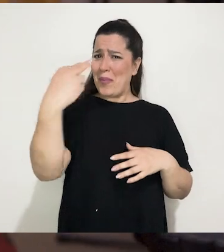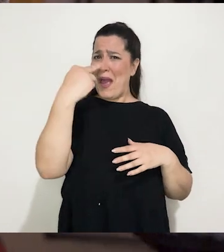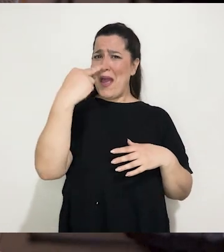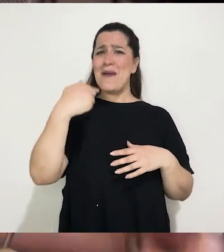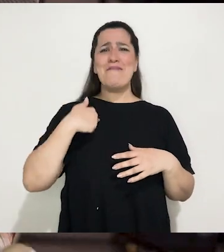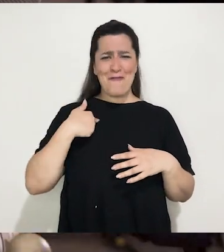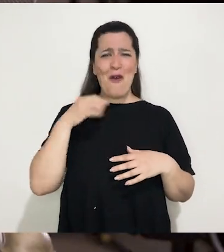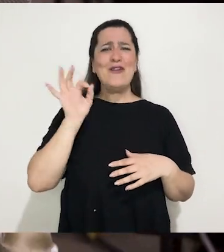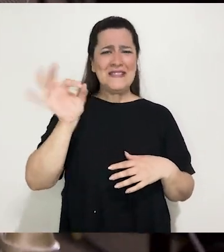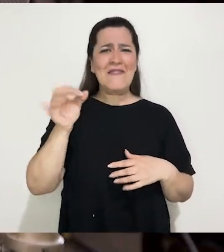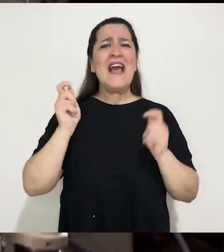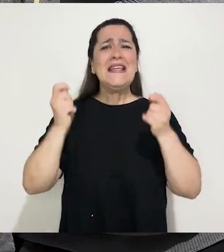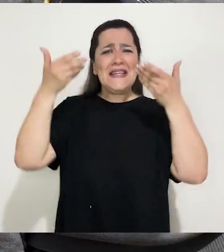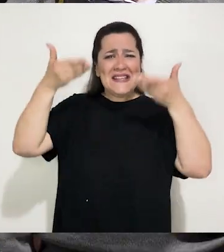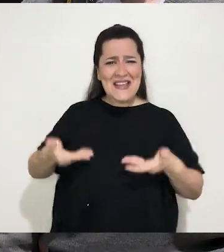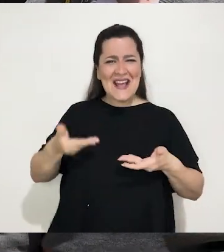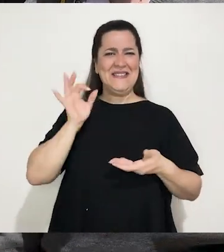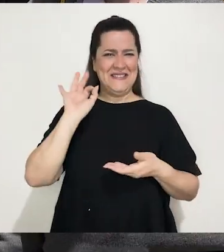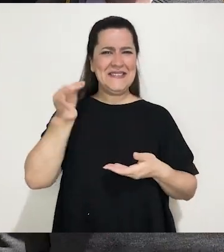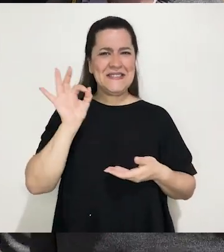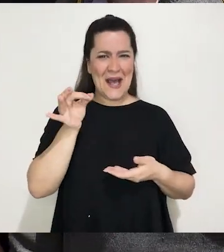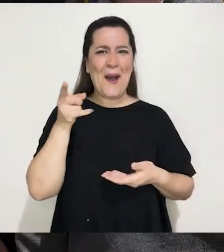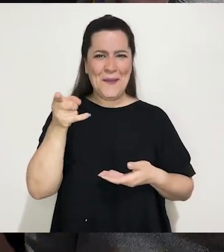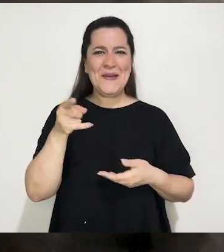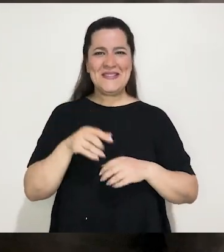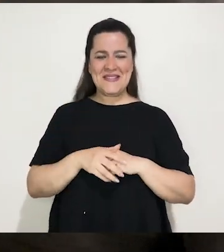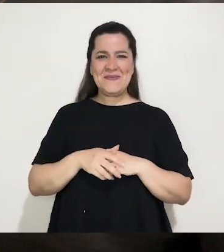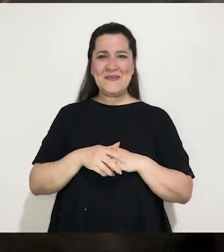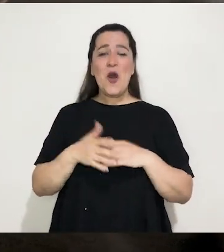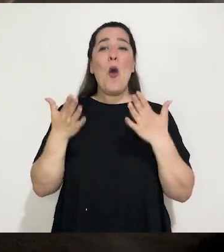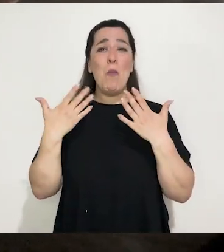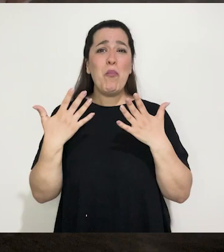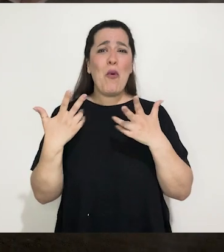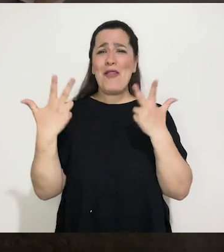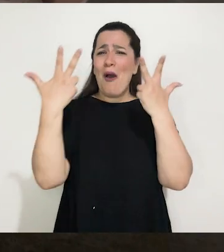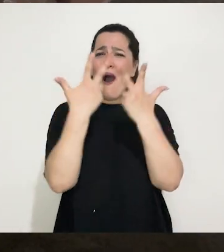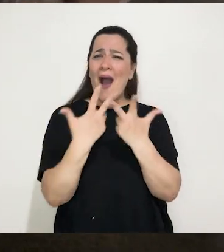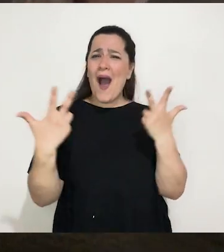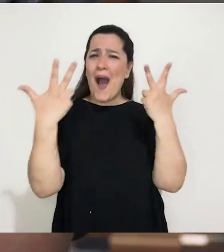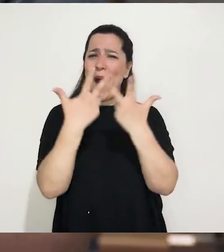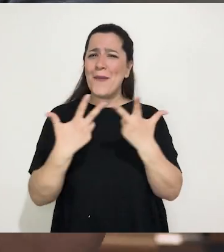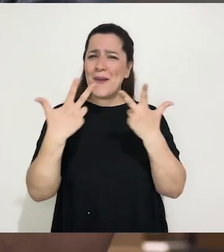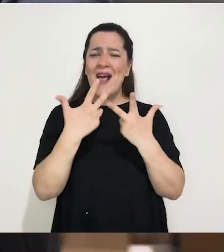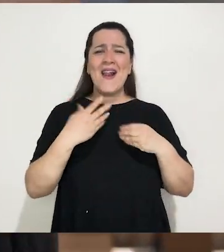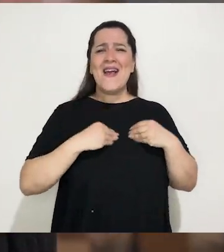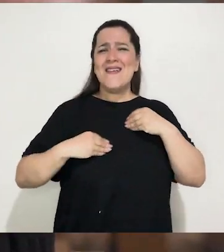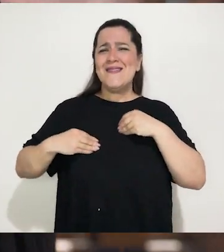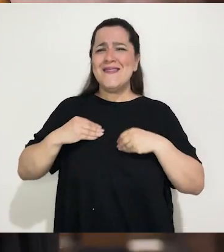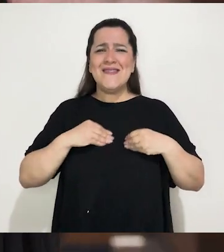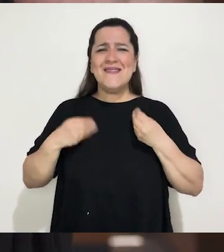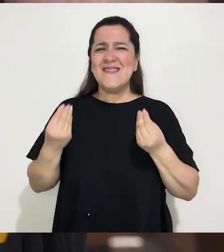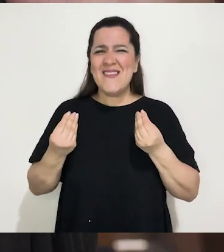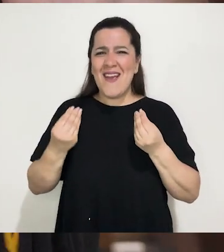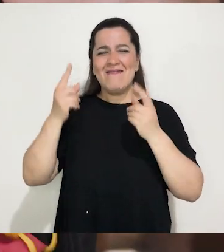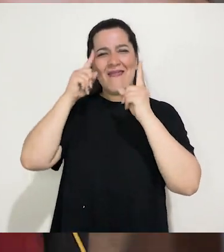conmigo y puedes verme y saber muy bien quién soy. Y